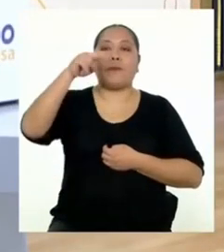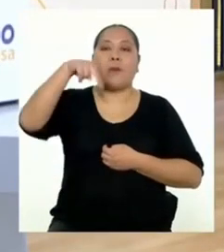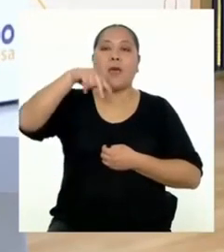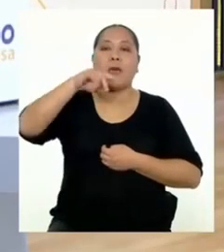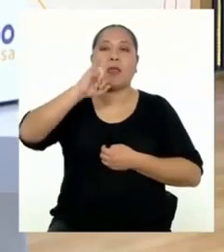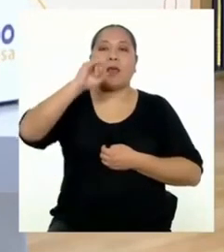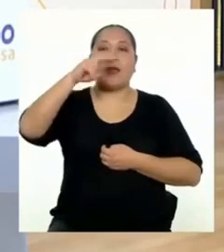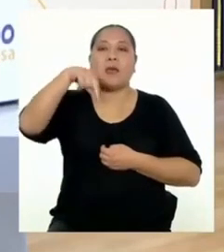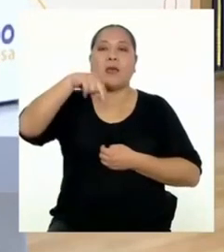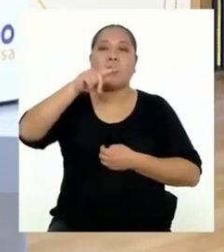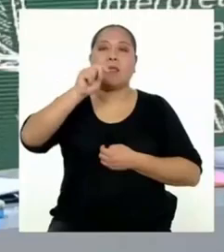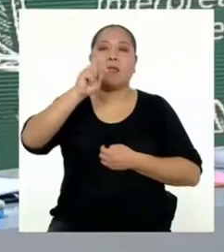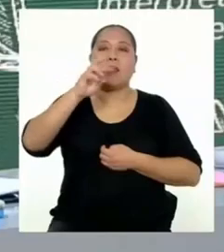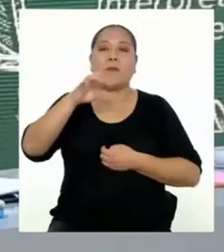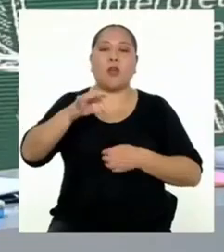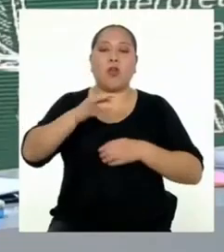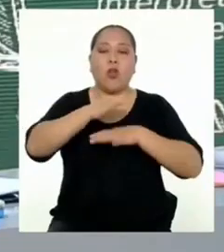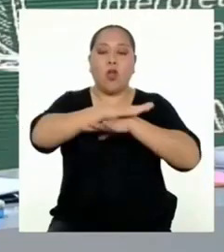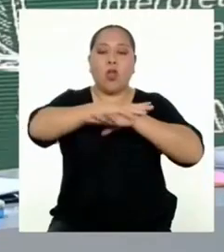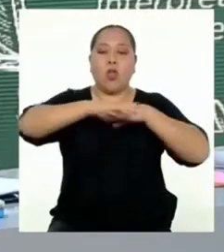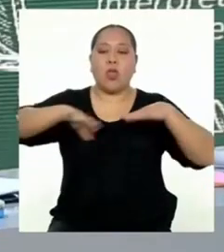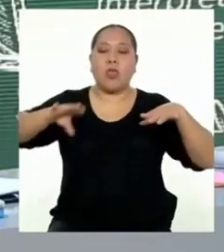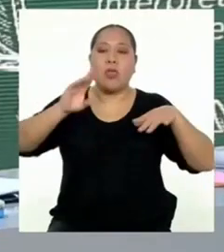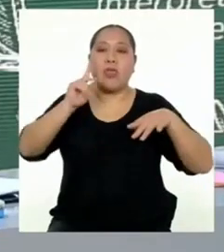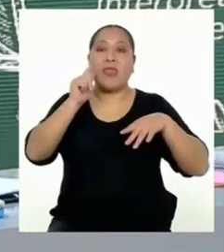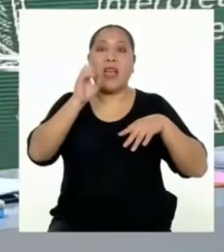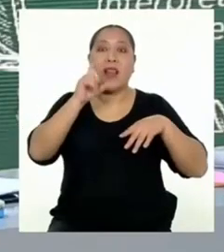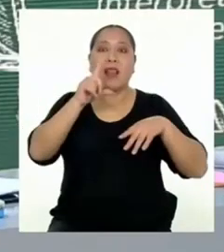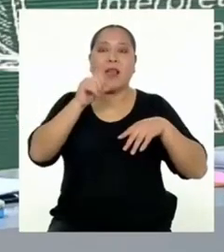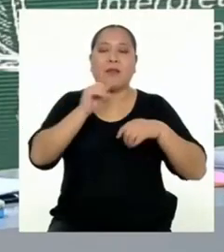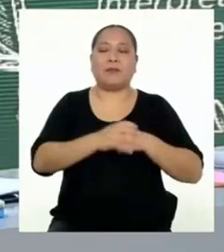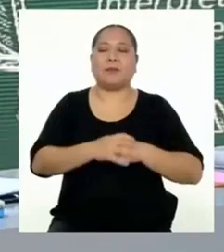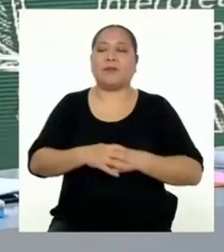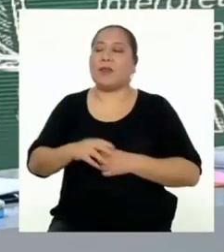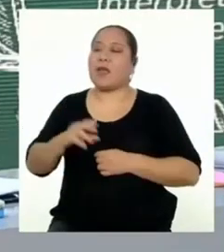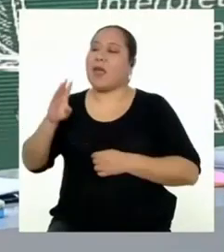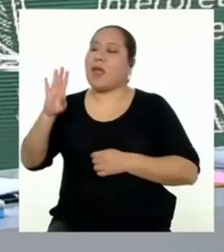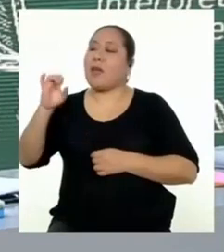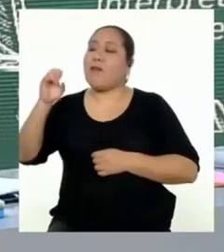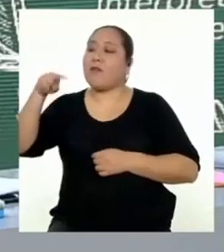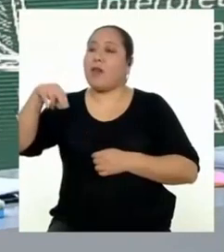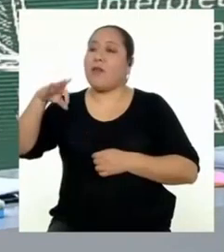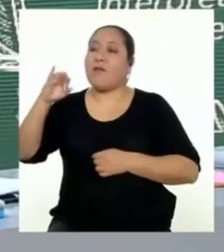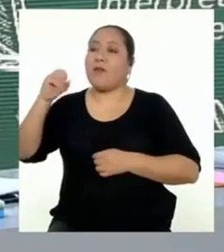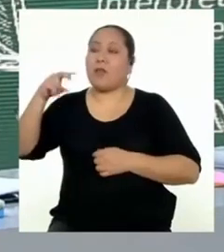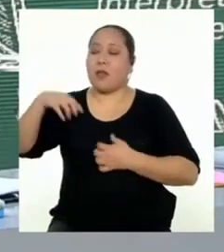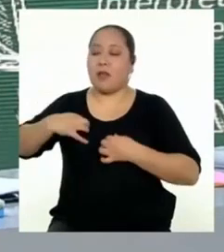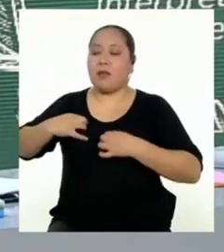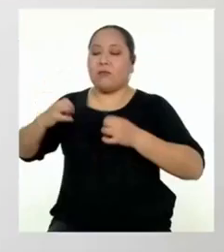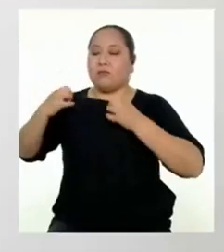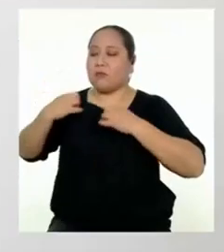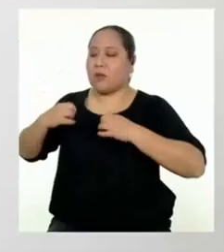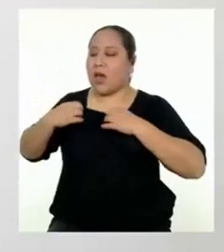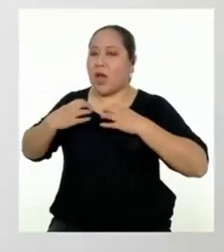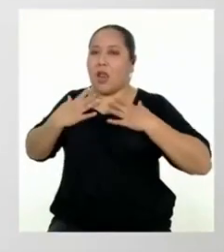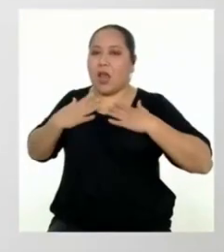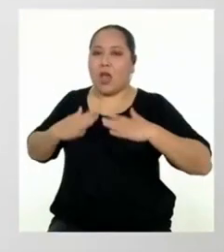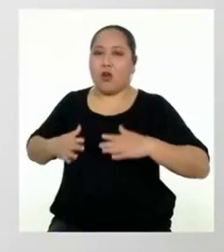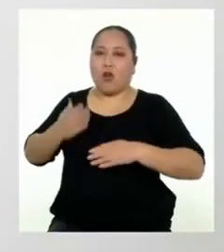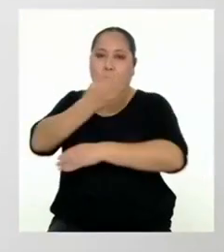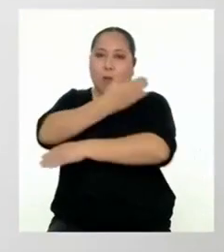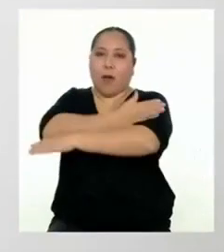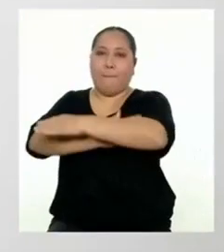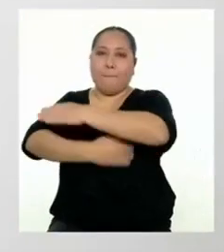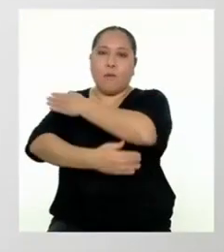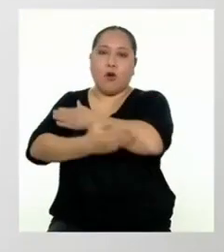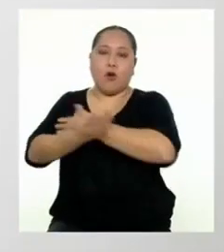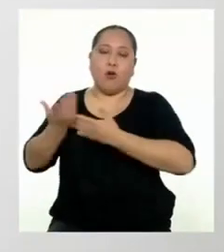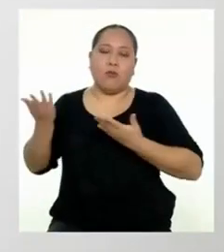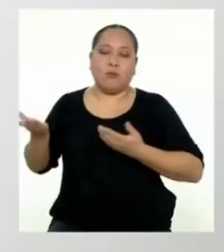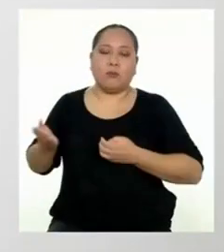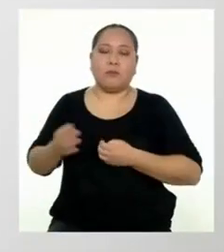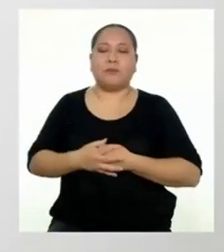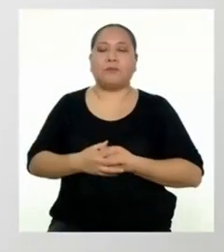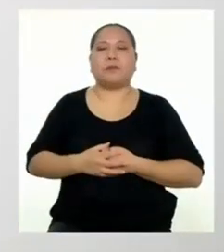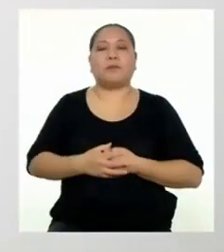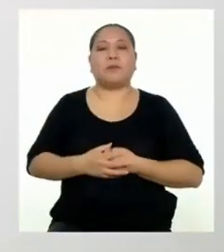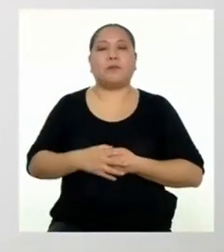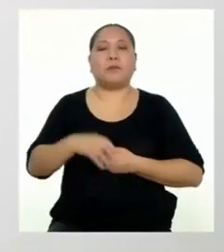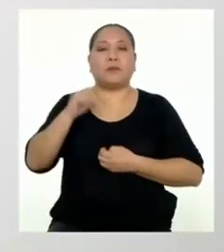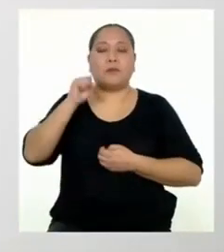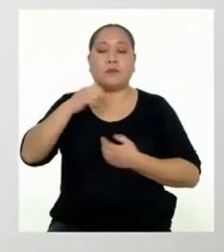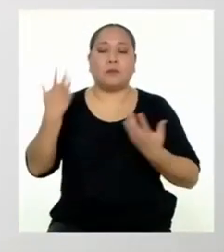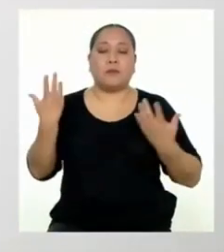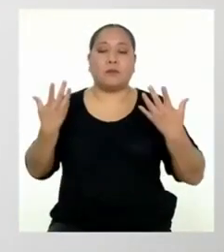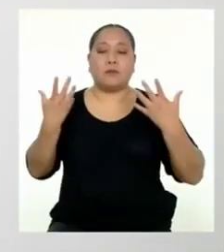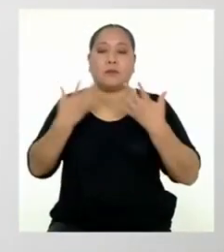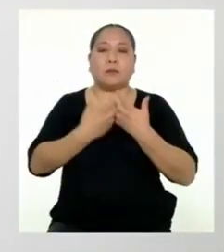sería la tela. Y el bien final, la prenda de vestir, ¿cierto? Así es. Por otro lado, según